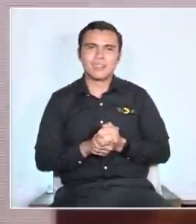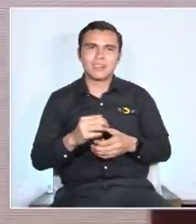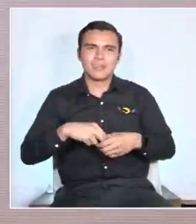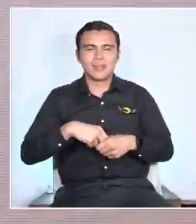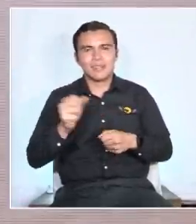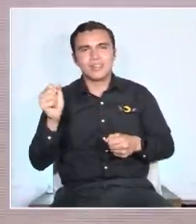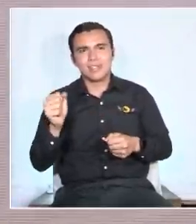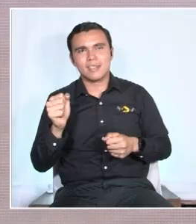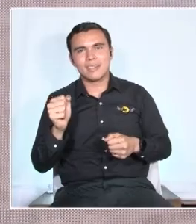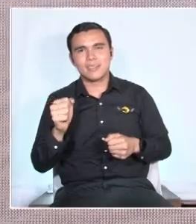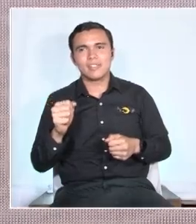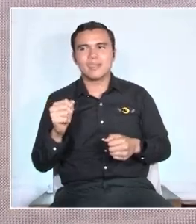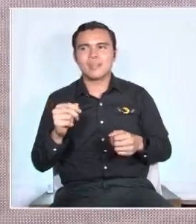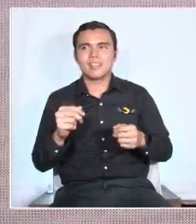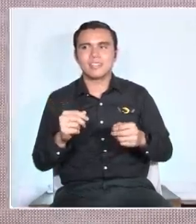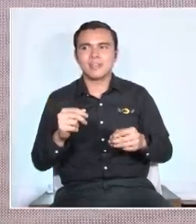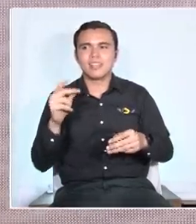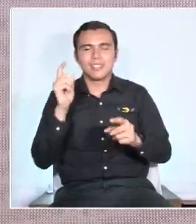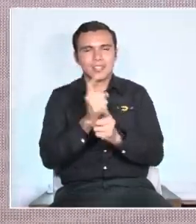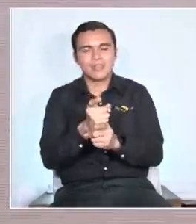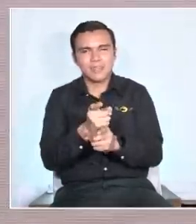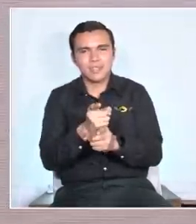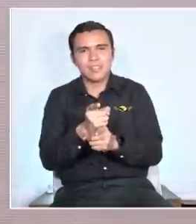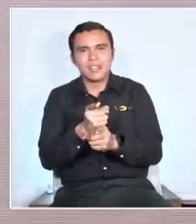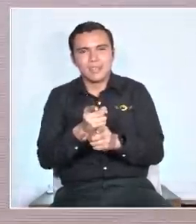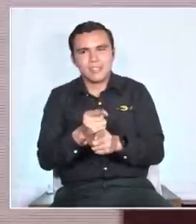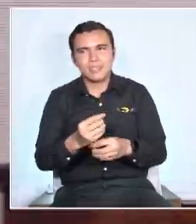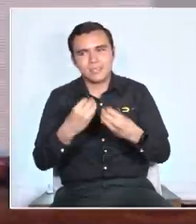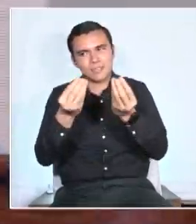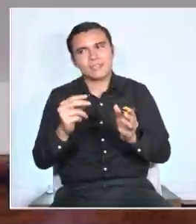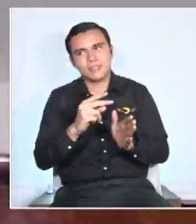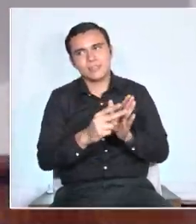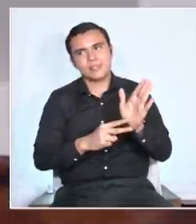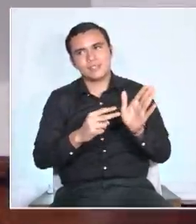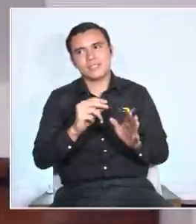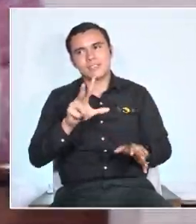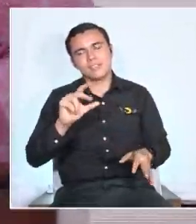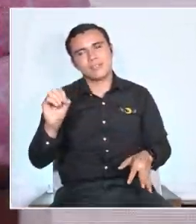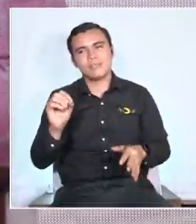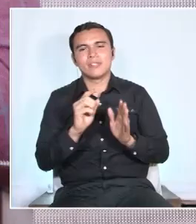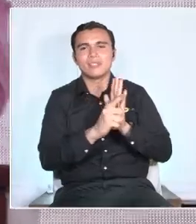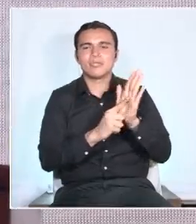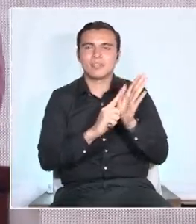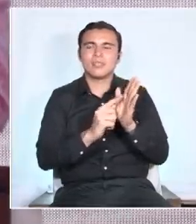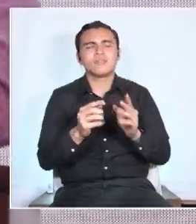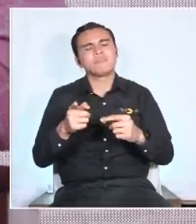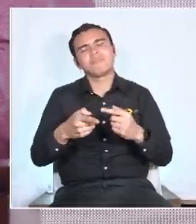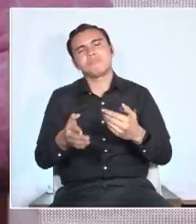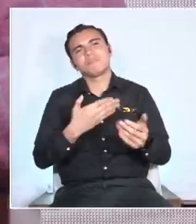acuerdo con la póliza religiosa, así que ya no vamos a poderte dar esa media hora en Univisión. Dije, no